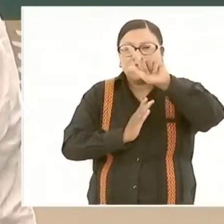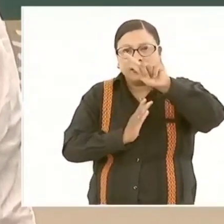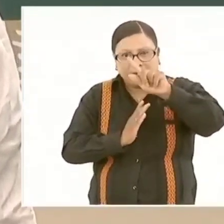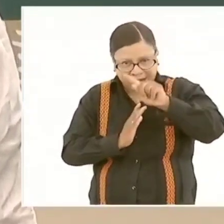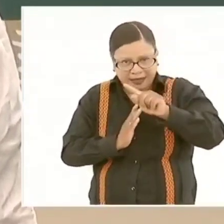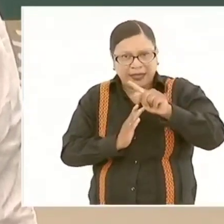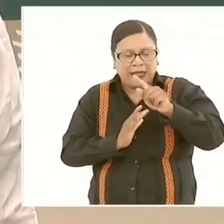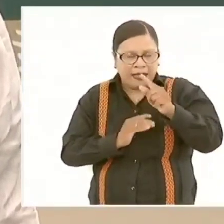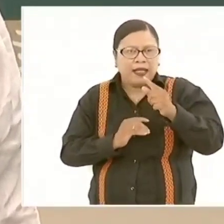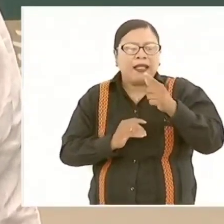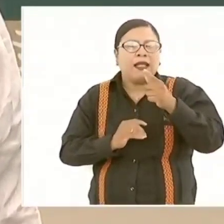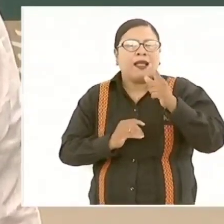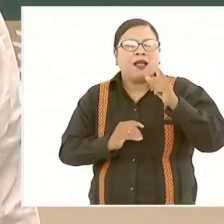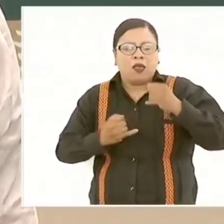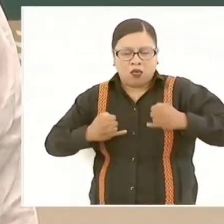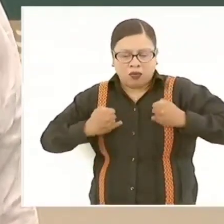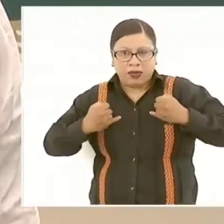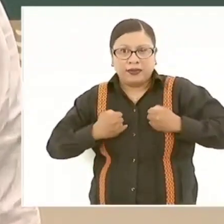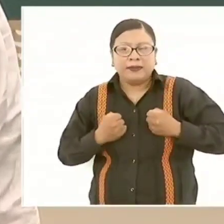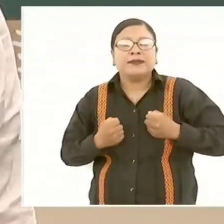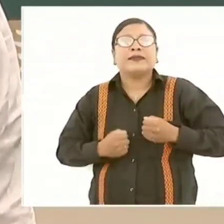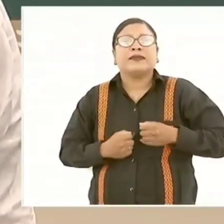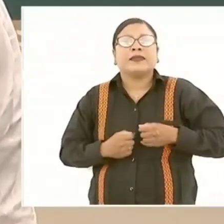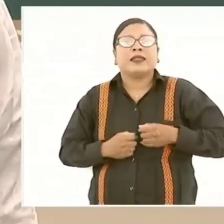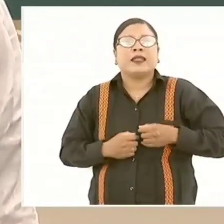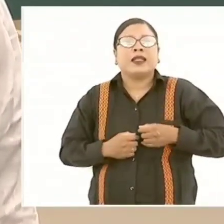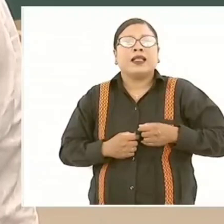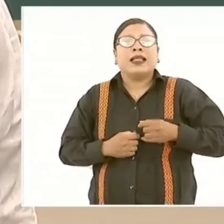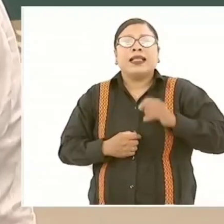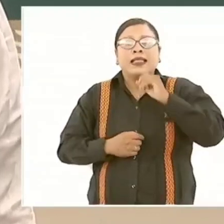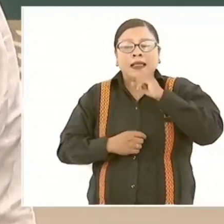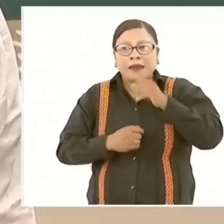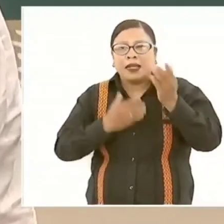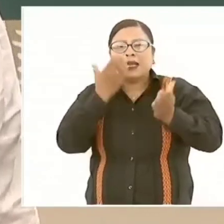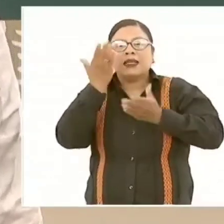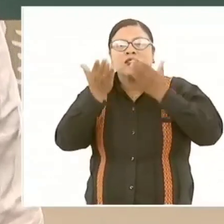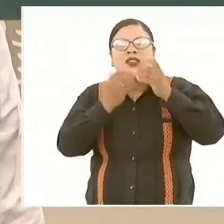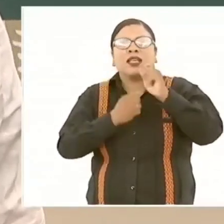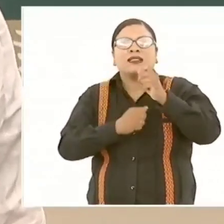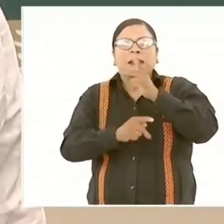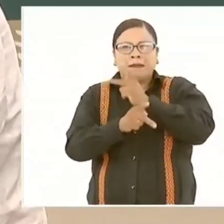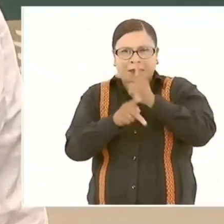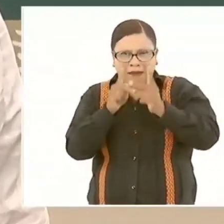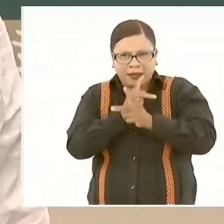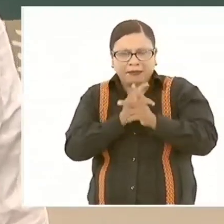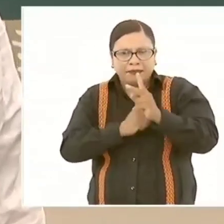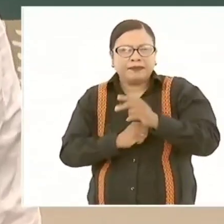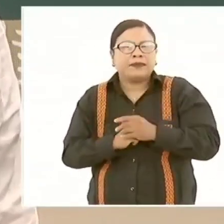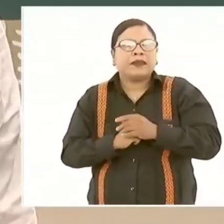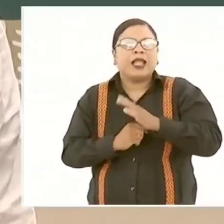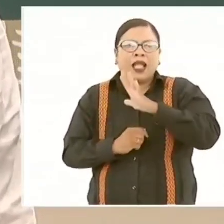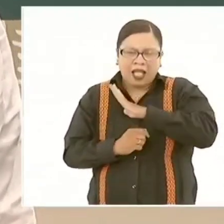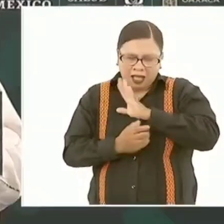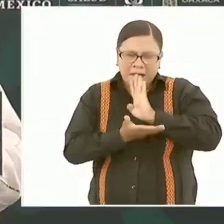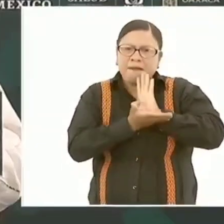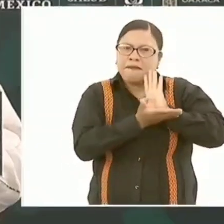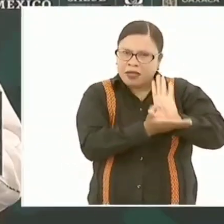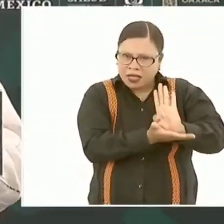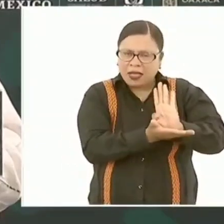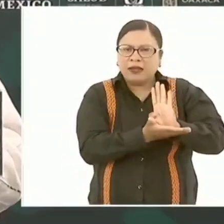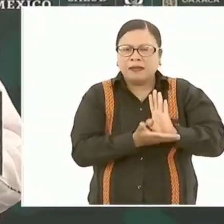3.570. Luego, todos los que estudian en el nivel preparatorio tienen becas,